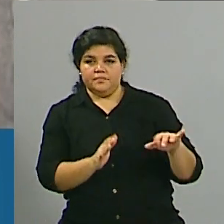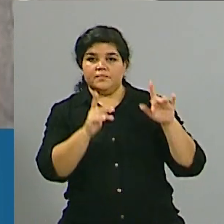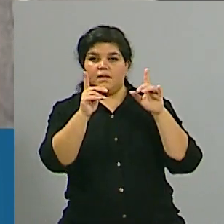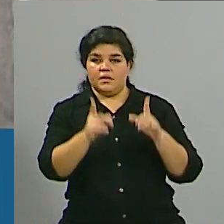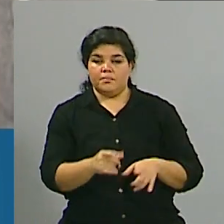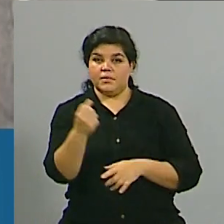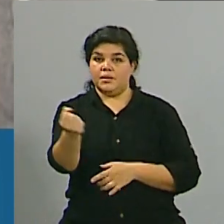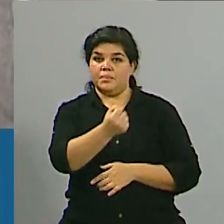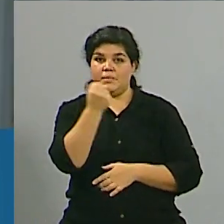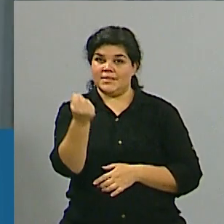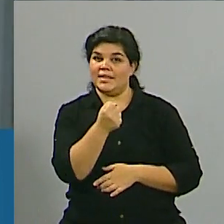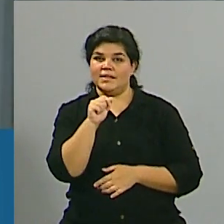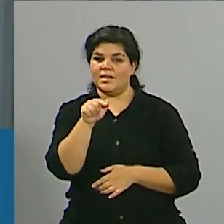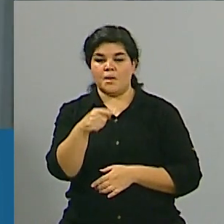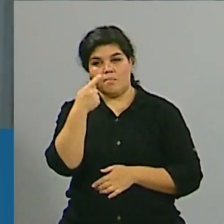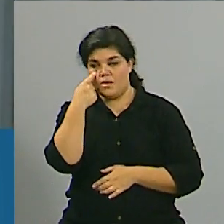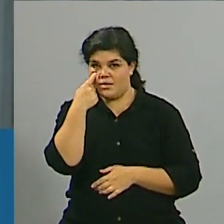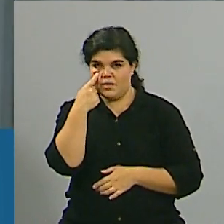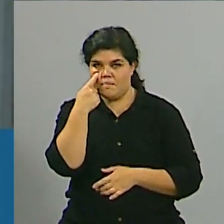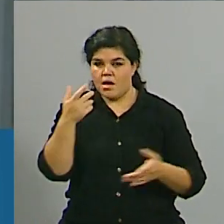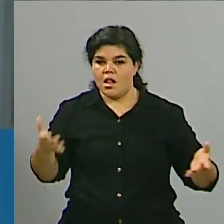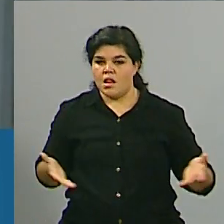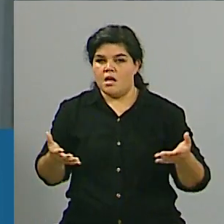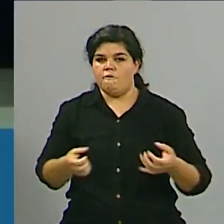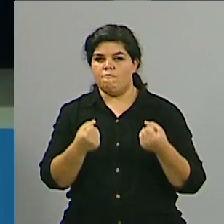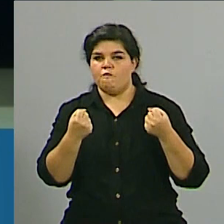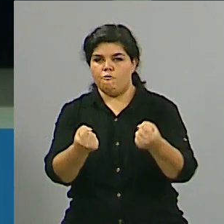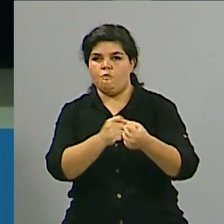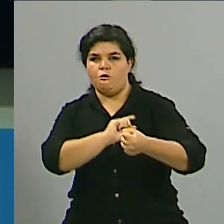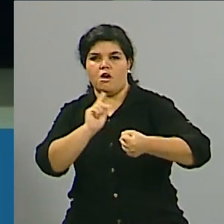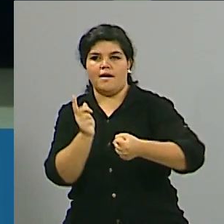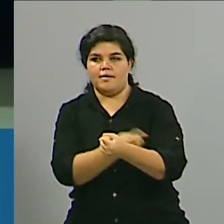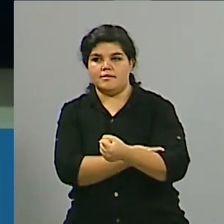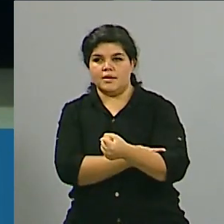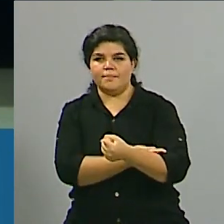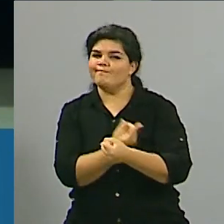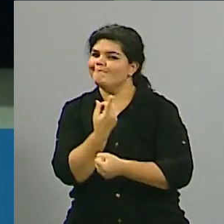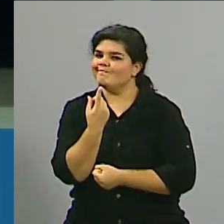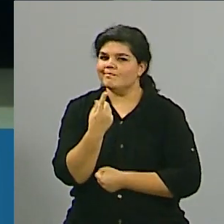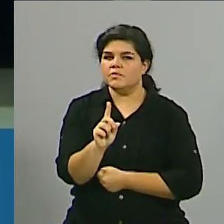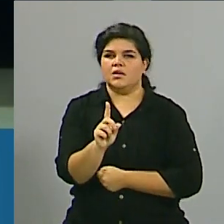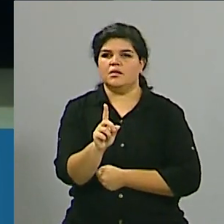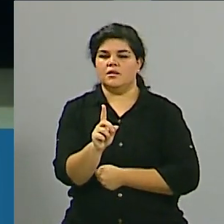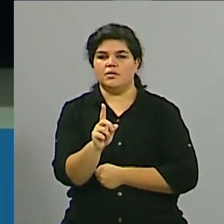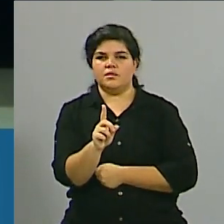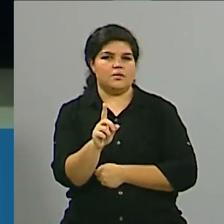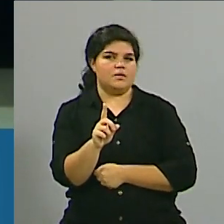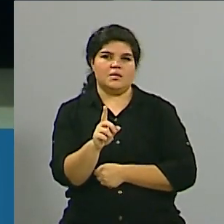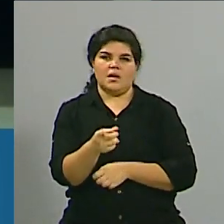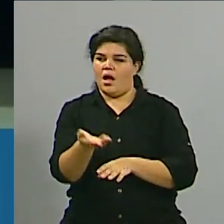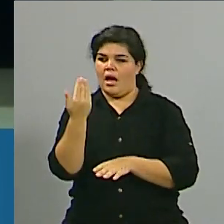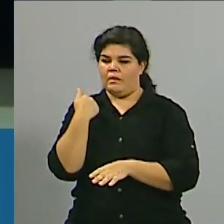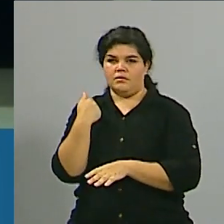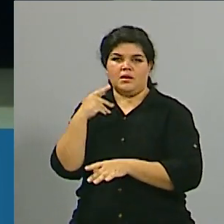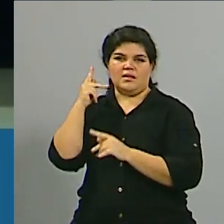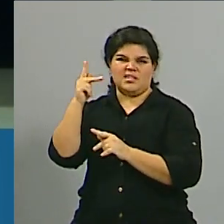el bloque y desde el Frente Cambia Mendoza nosotros vemos que es un relato hacia la tribuna, como ha hecho la mayor parte del kirchnerismo